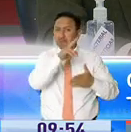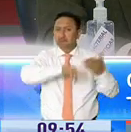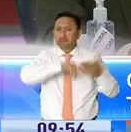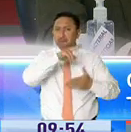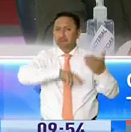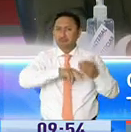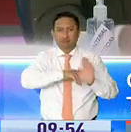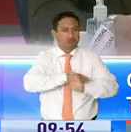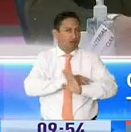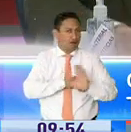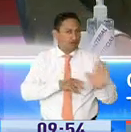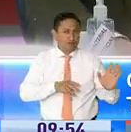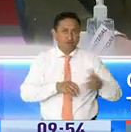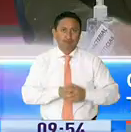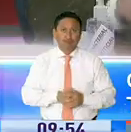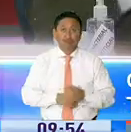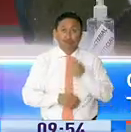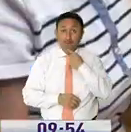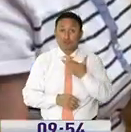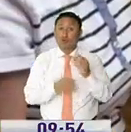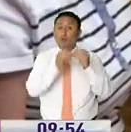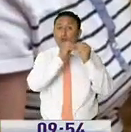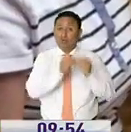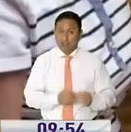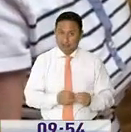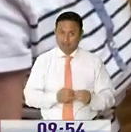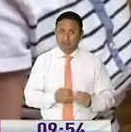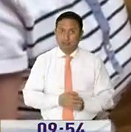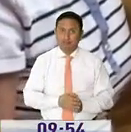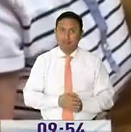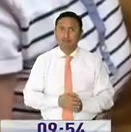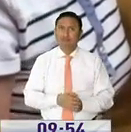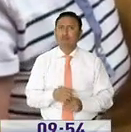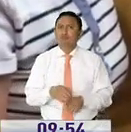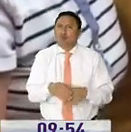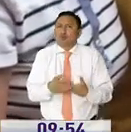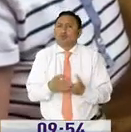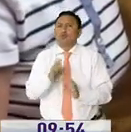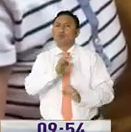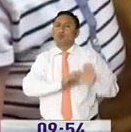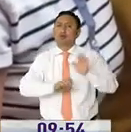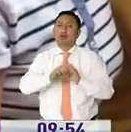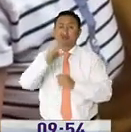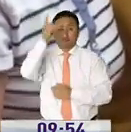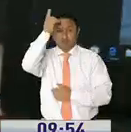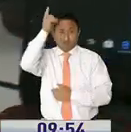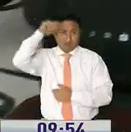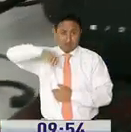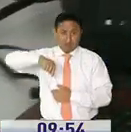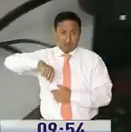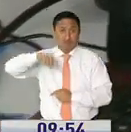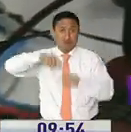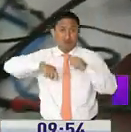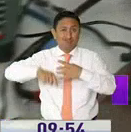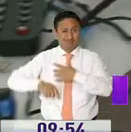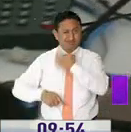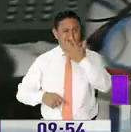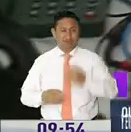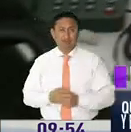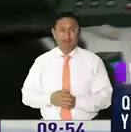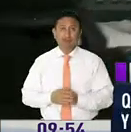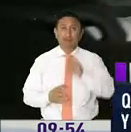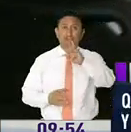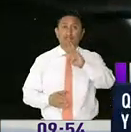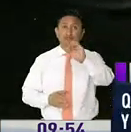manera totalmente, como digo, formativa. Acerca de las evaluaciones y sobrecarga en las tareas, hay quejas constantes.